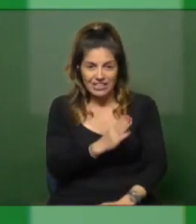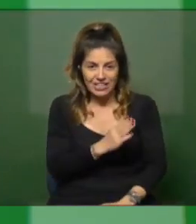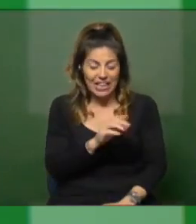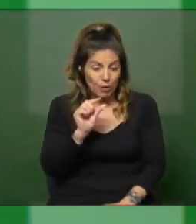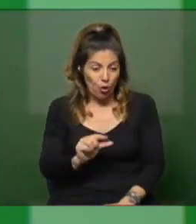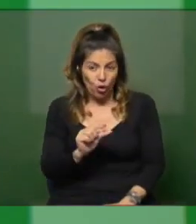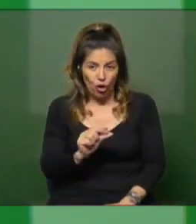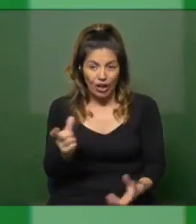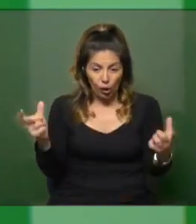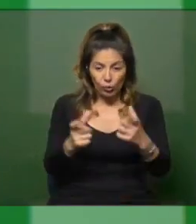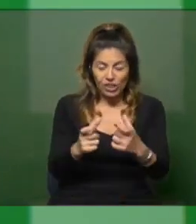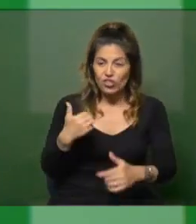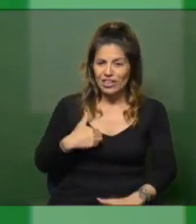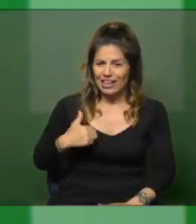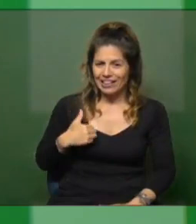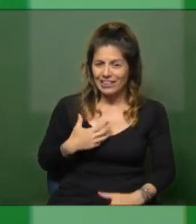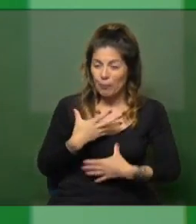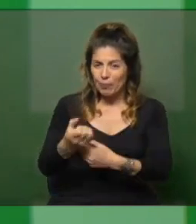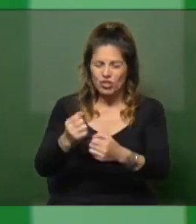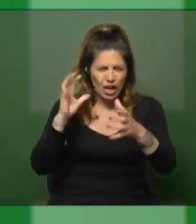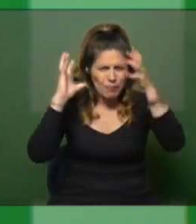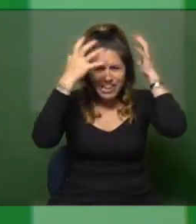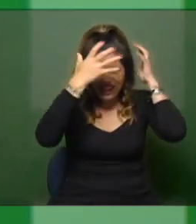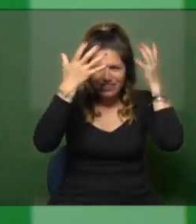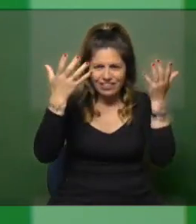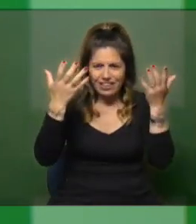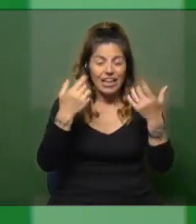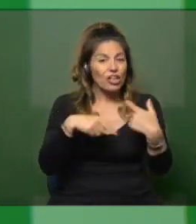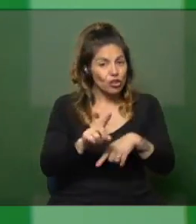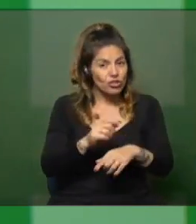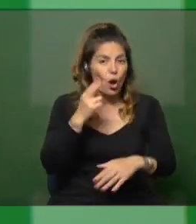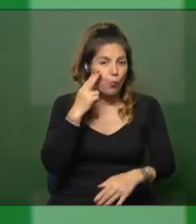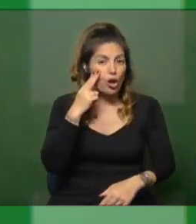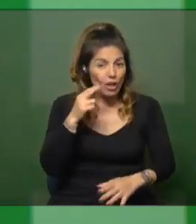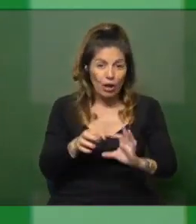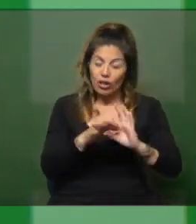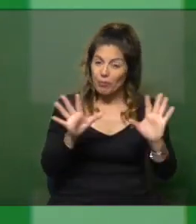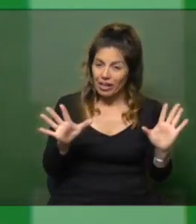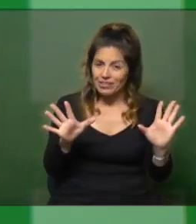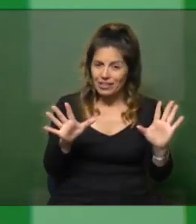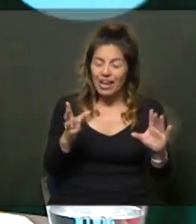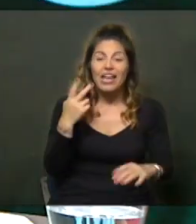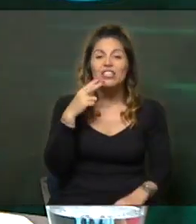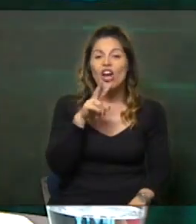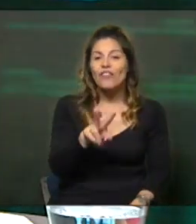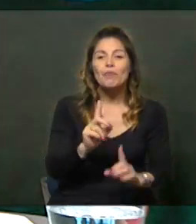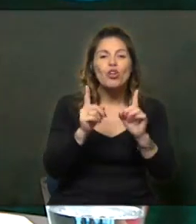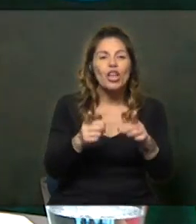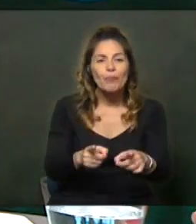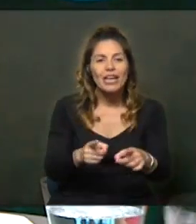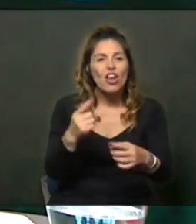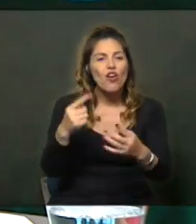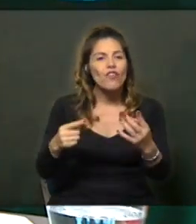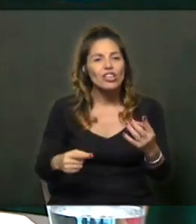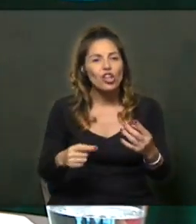poco reunidos en Argentina Para apoyar a mi ley entonces hay un problema con la democracia ya veremos entonces también Cuáles fueron los factores